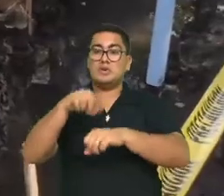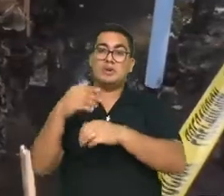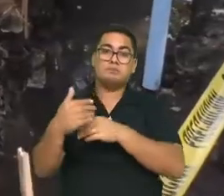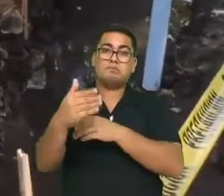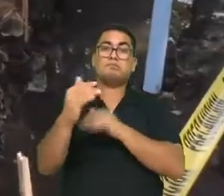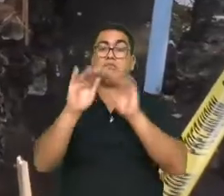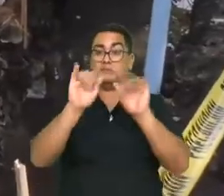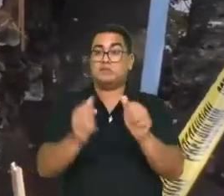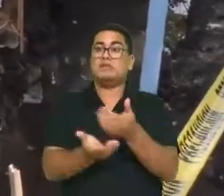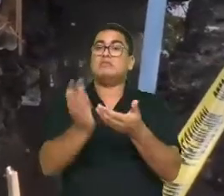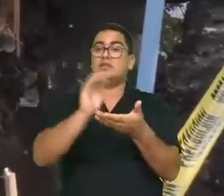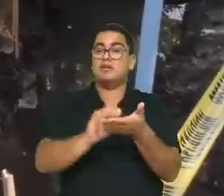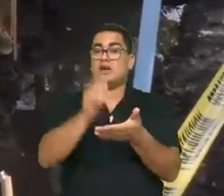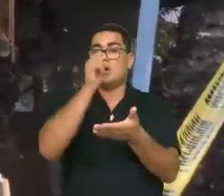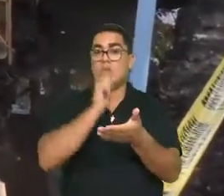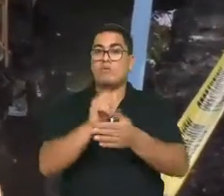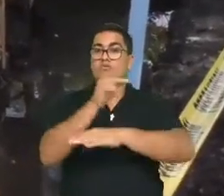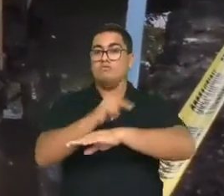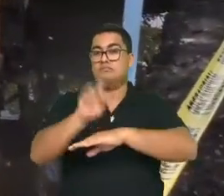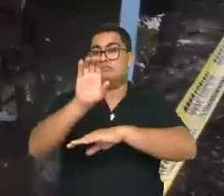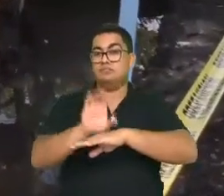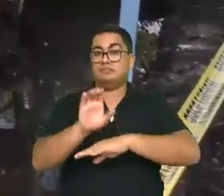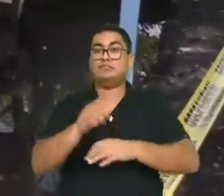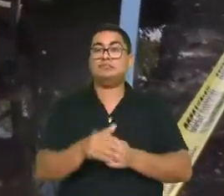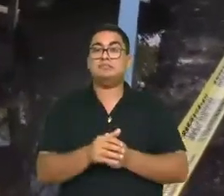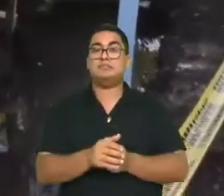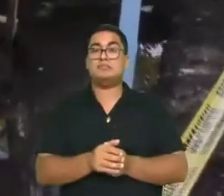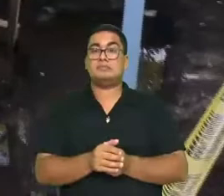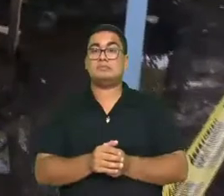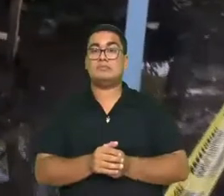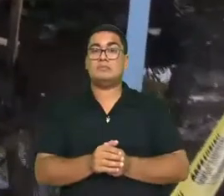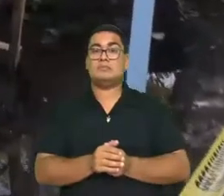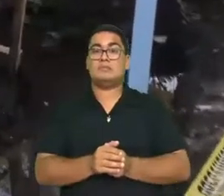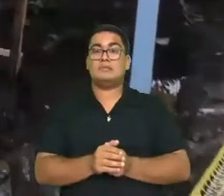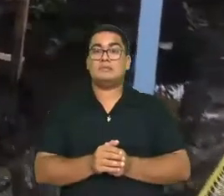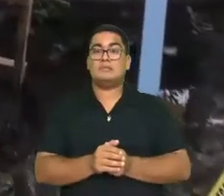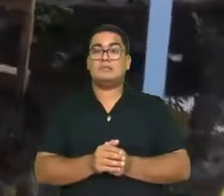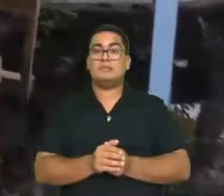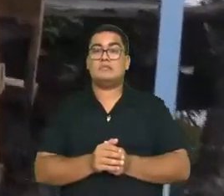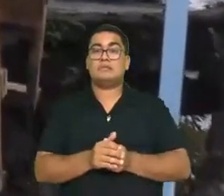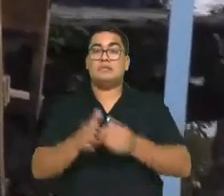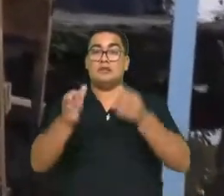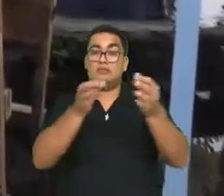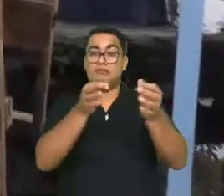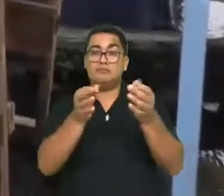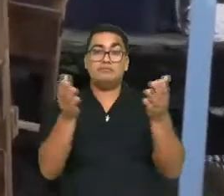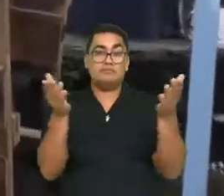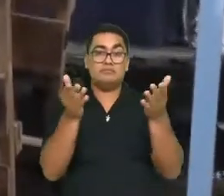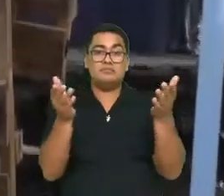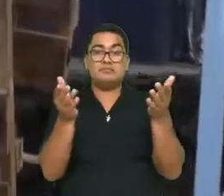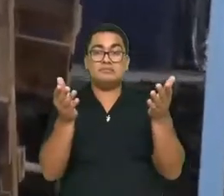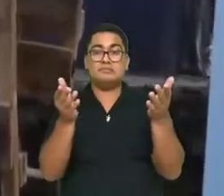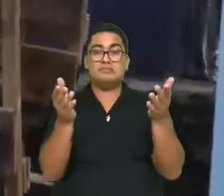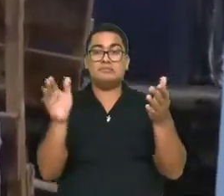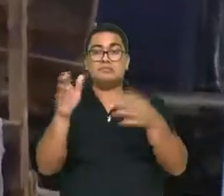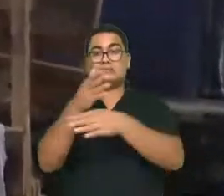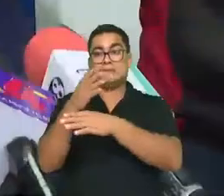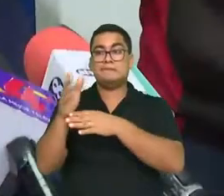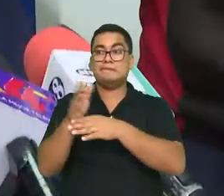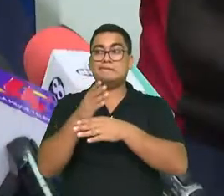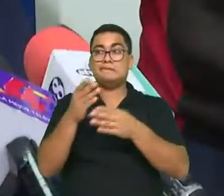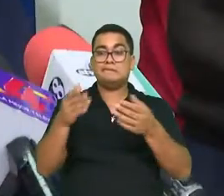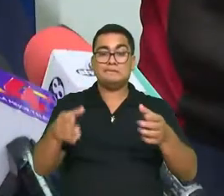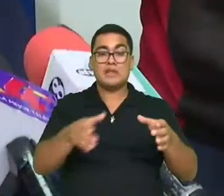es la importancia y cuál es la prioridad de Bilwi? Que una vez que nosotros tenemos restablecida la captación en Tuapí, tenemos restablecido el